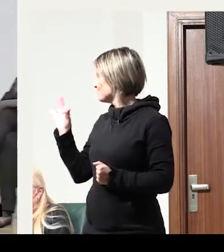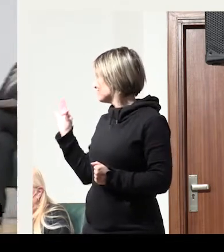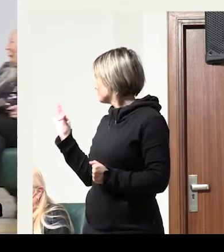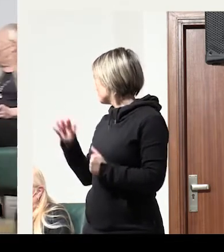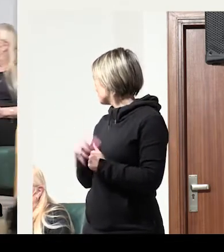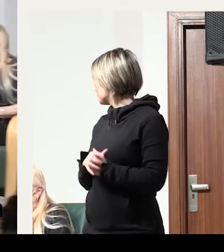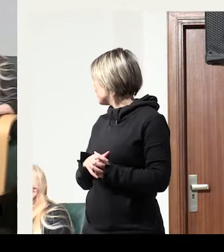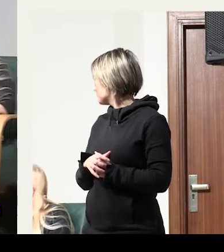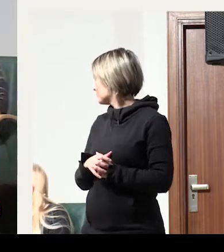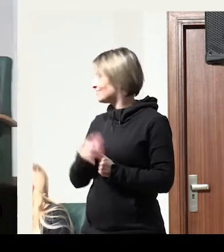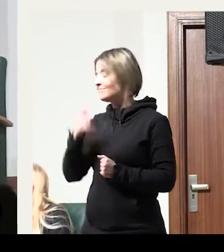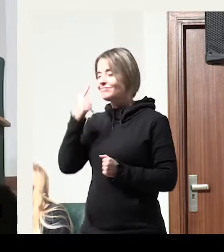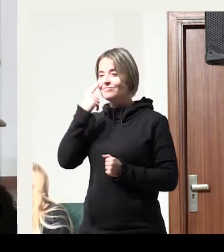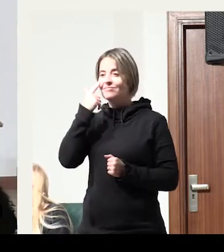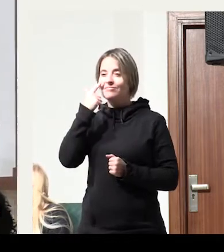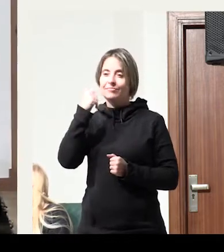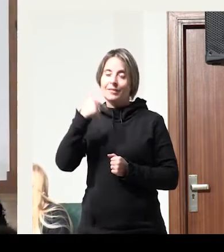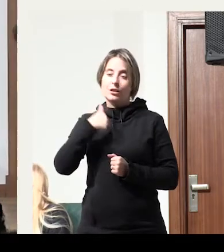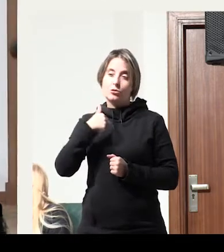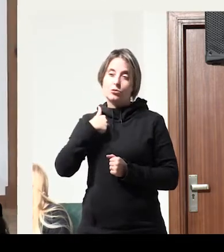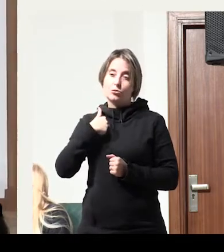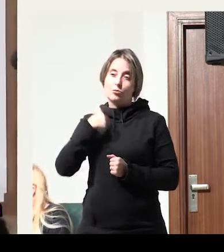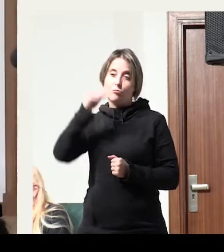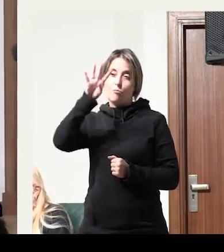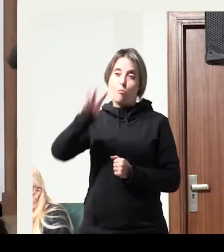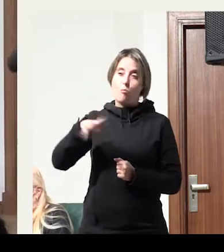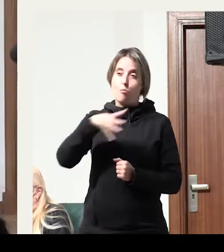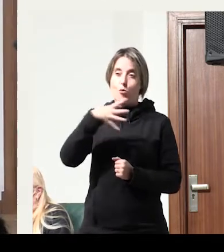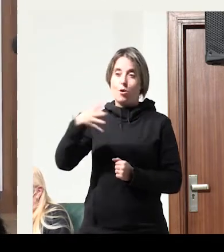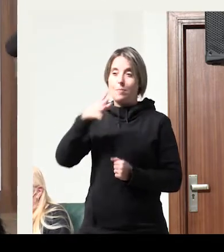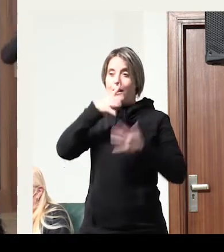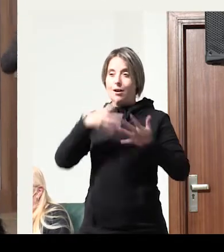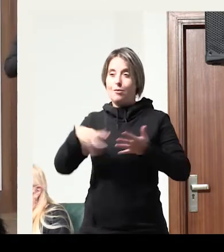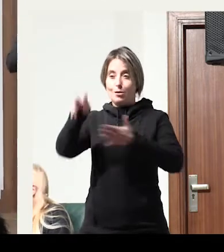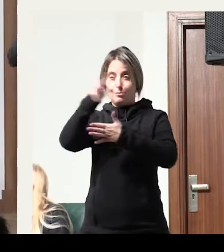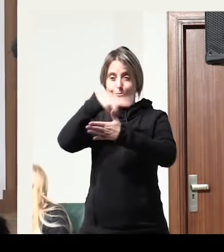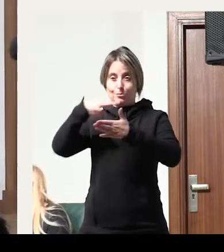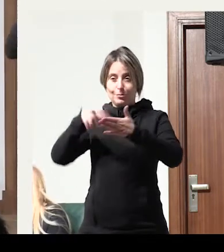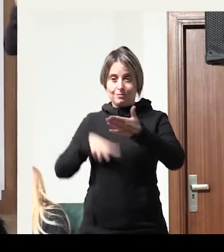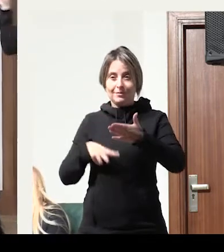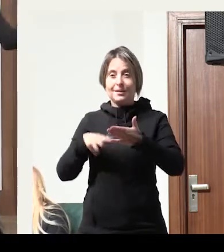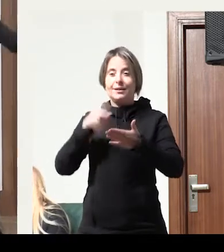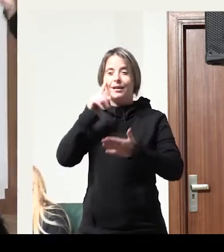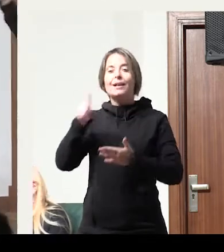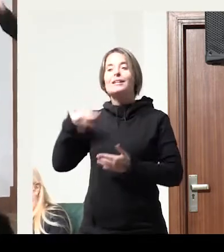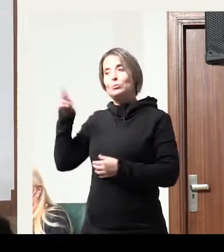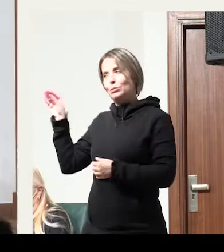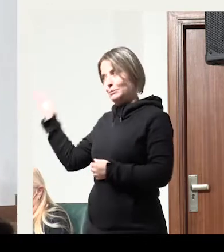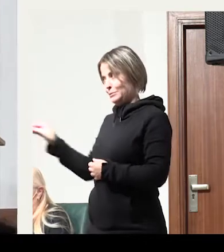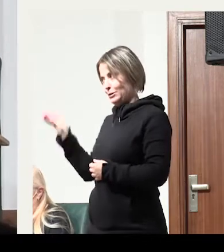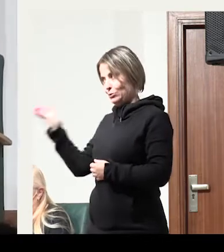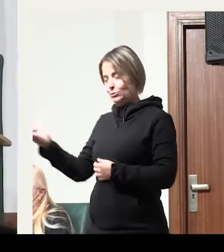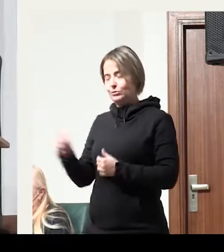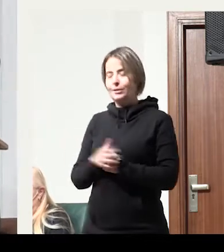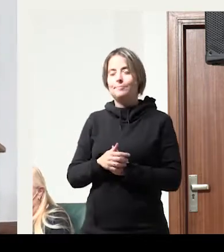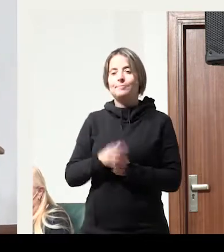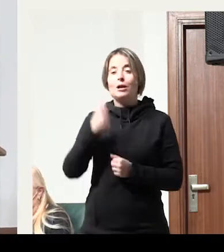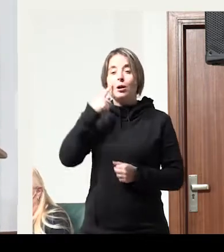Yo, en relación a un poema que voy a leer ahora, luego te hago la pregunta. Muy bien. Es un poema